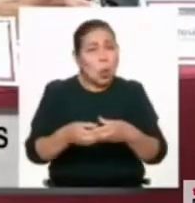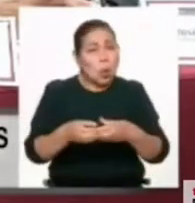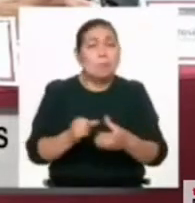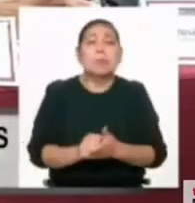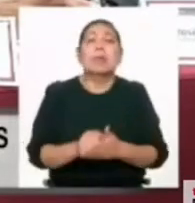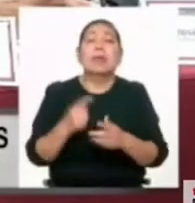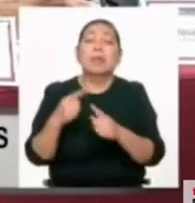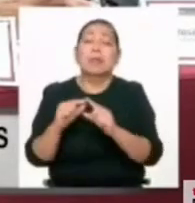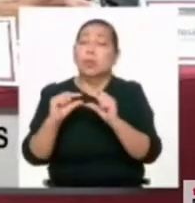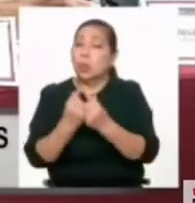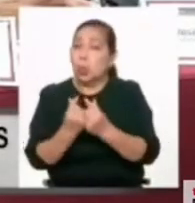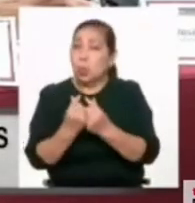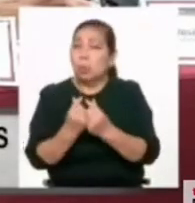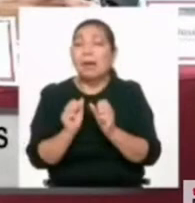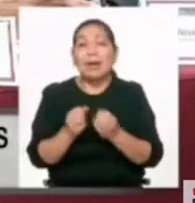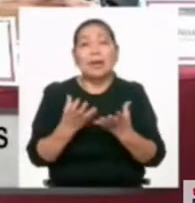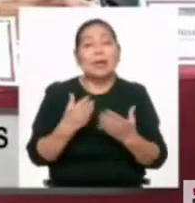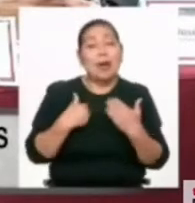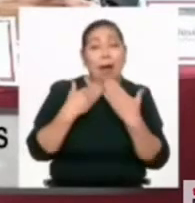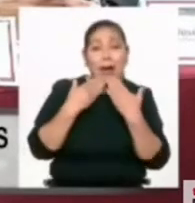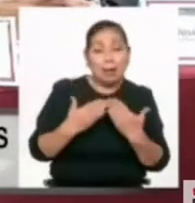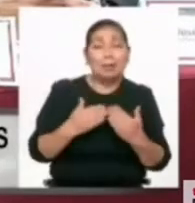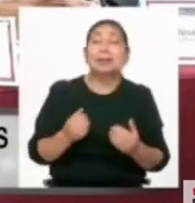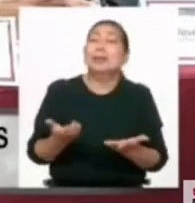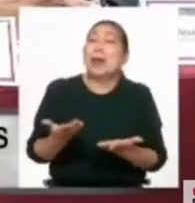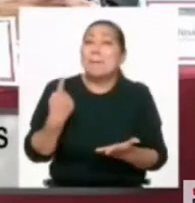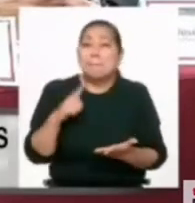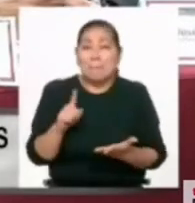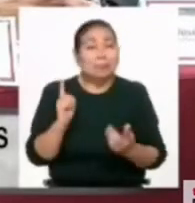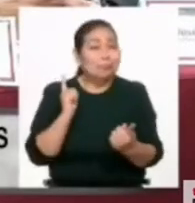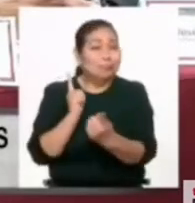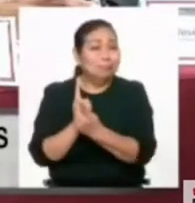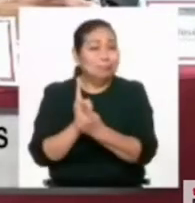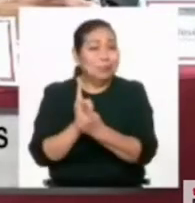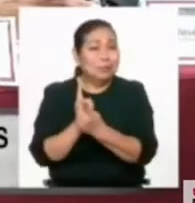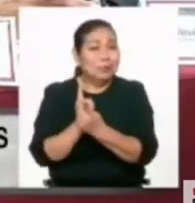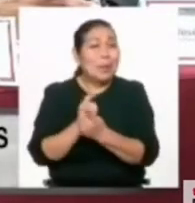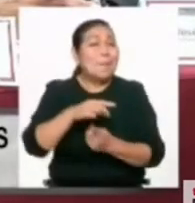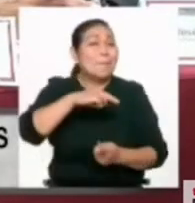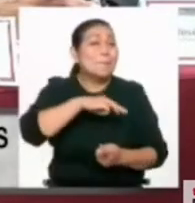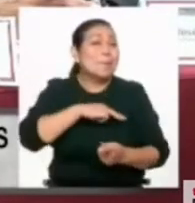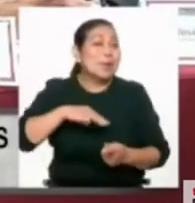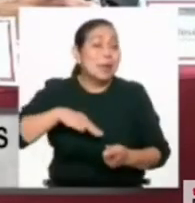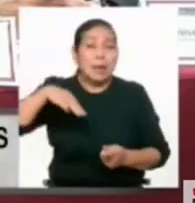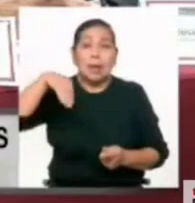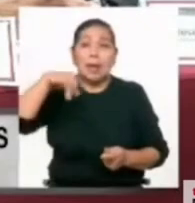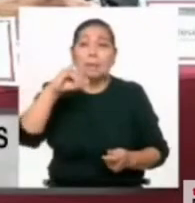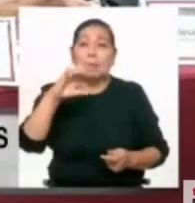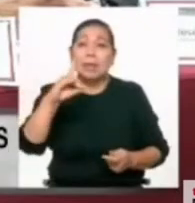un comité multisectorial, y ahí quiero agradecer la buena disposición directamente desde la Rectoría de los Ministerios de